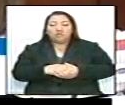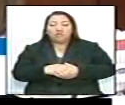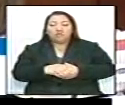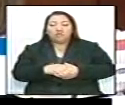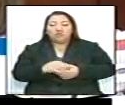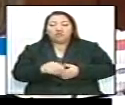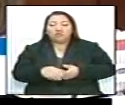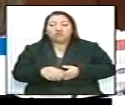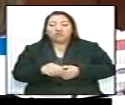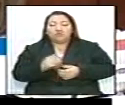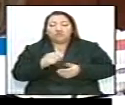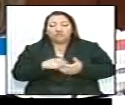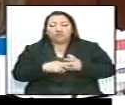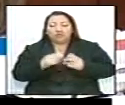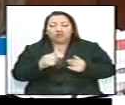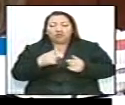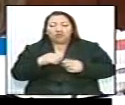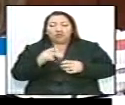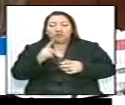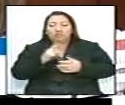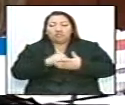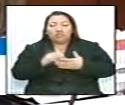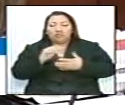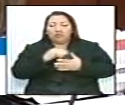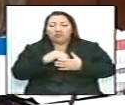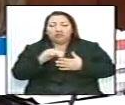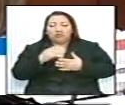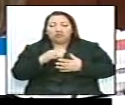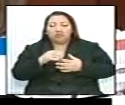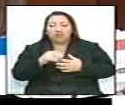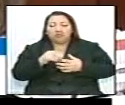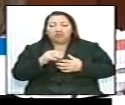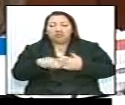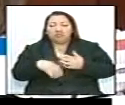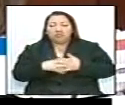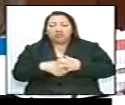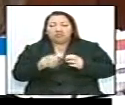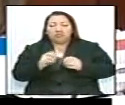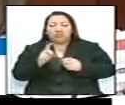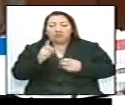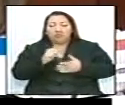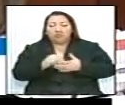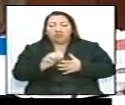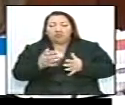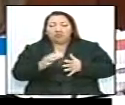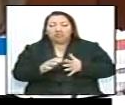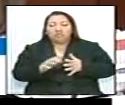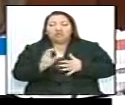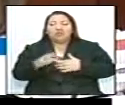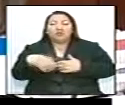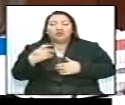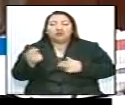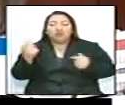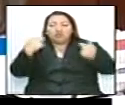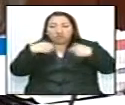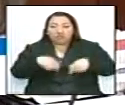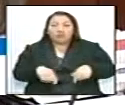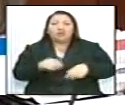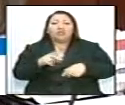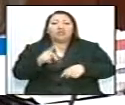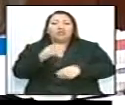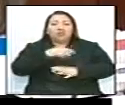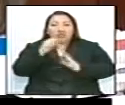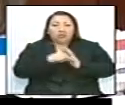creo que más de mes y medio, o un mes aproximadamente, después de la presentación